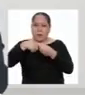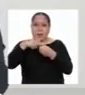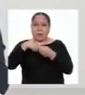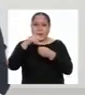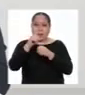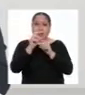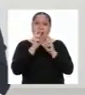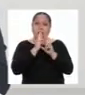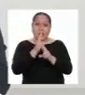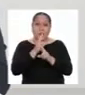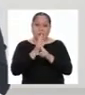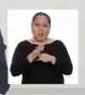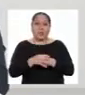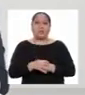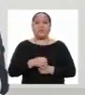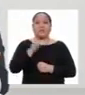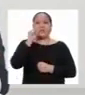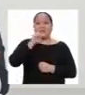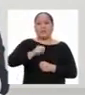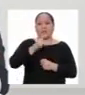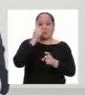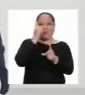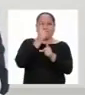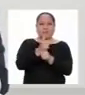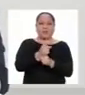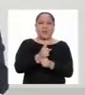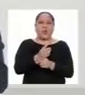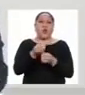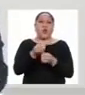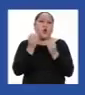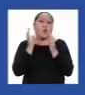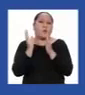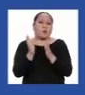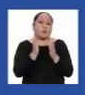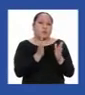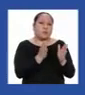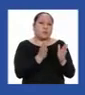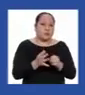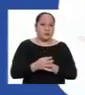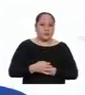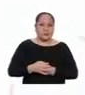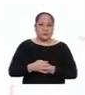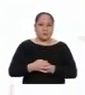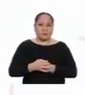muestra. Exacto. ¿Cómo la redactarías?